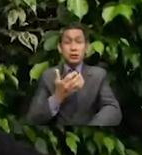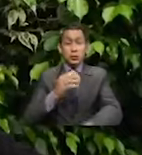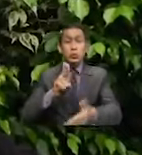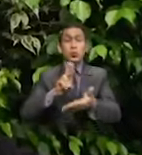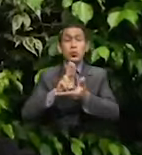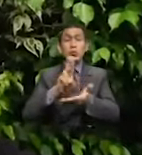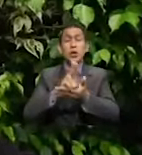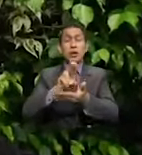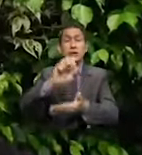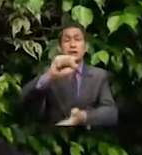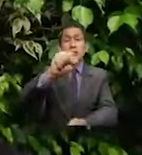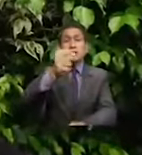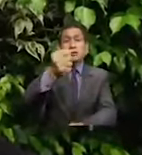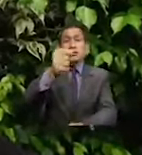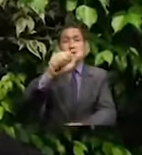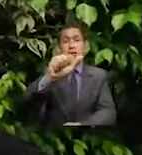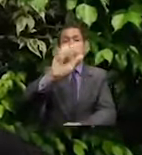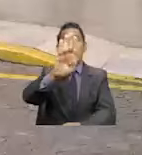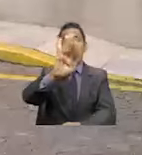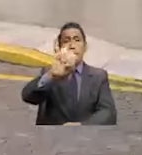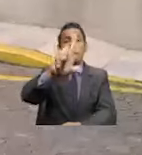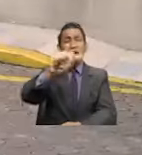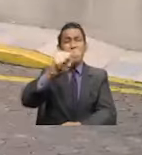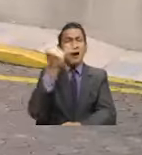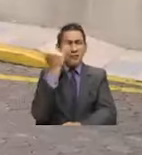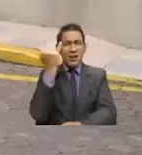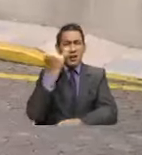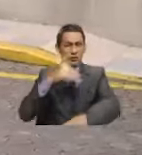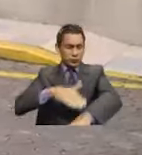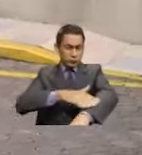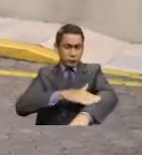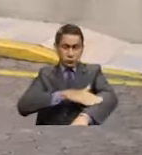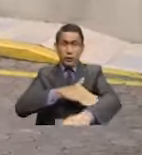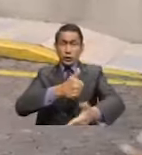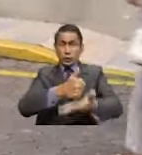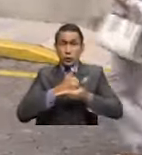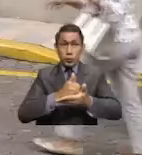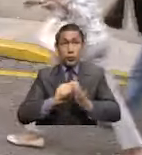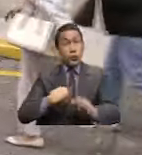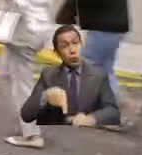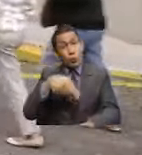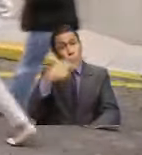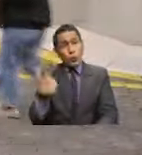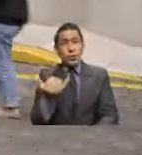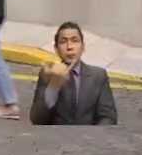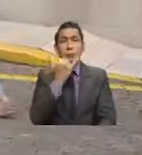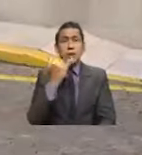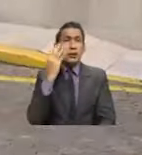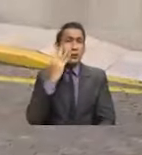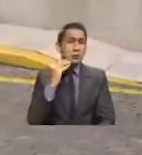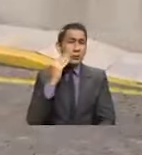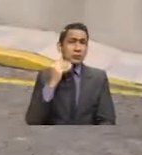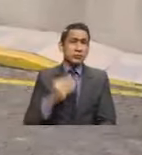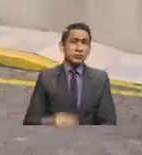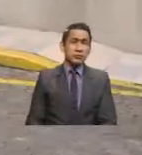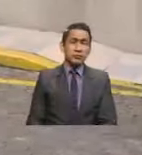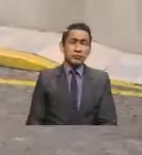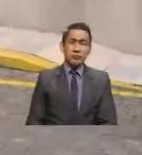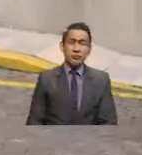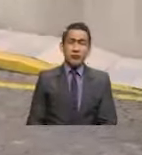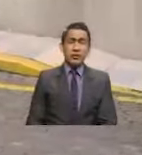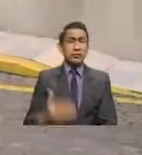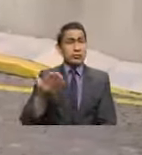puse y creo que sí me alivió bastante para poder dormir, sí. Y también los que han tenido malas experiencias. Por ejemplo, recetas caseras